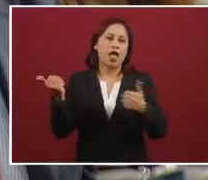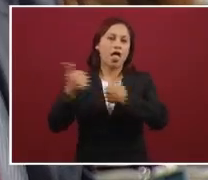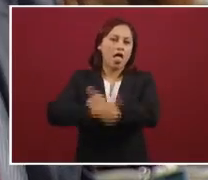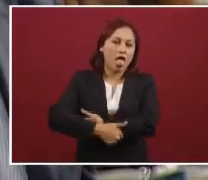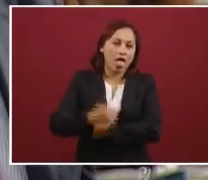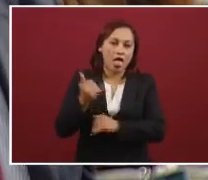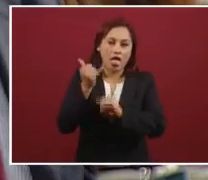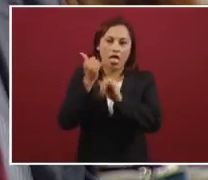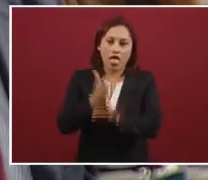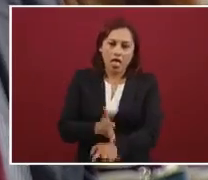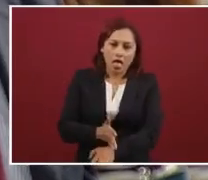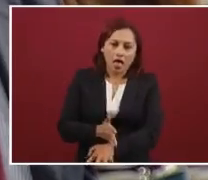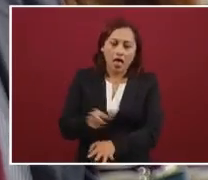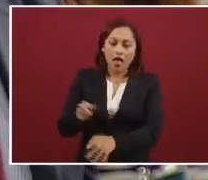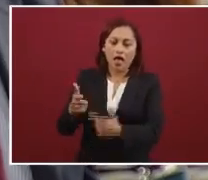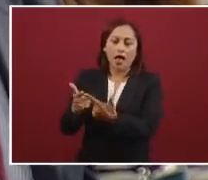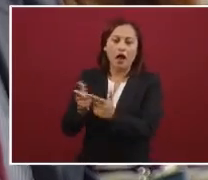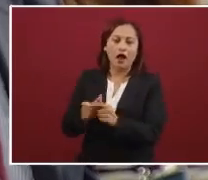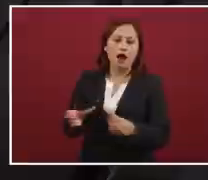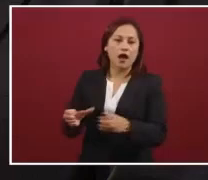al servicio de un grupo.